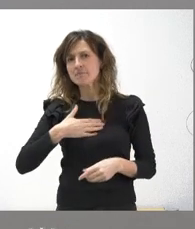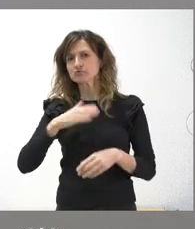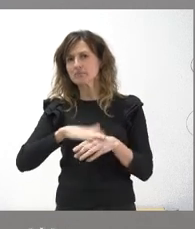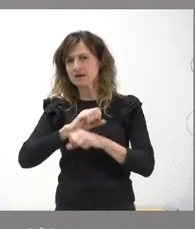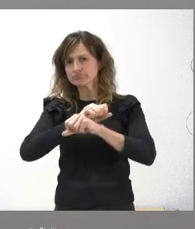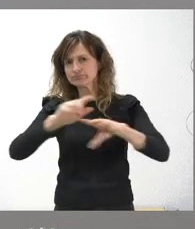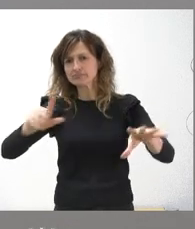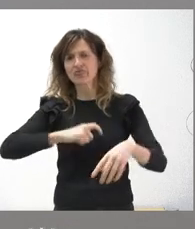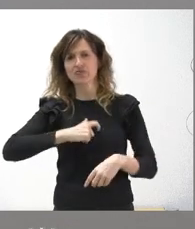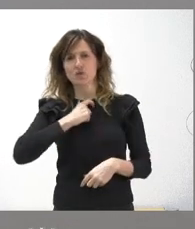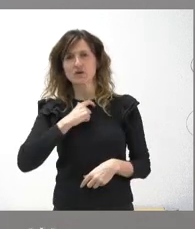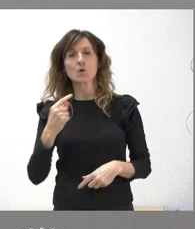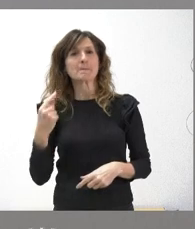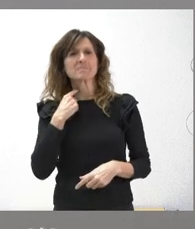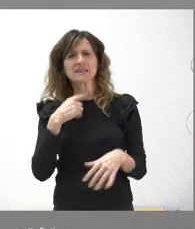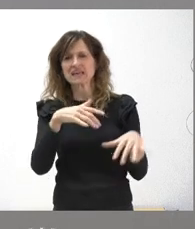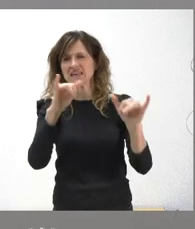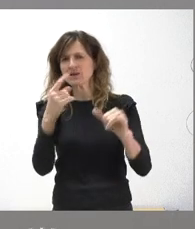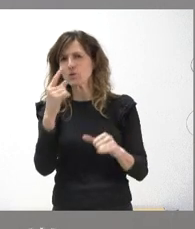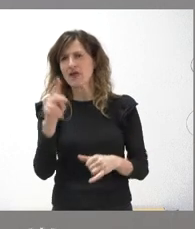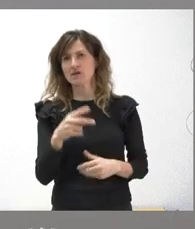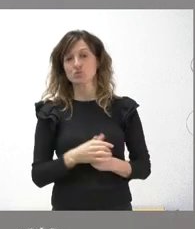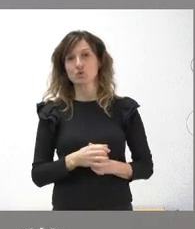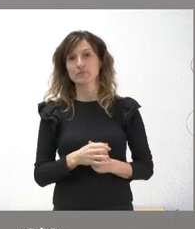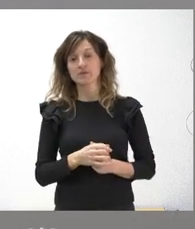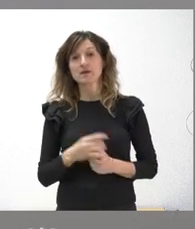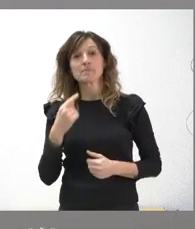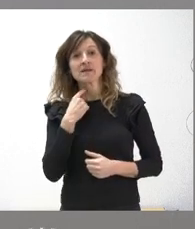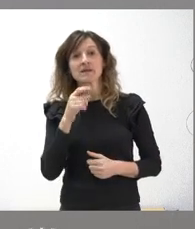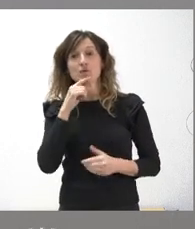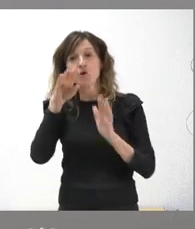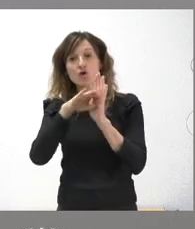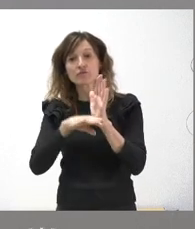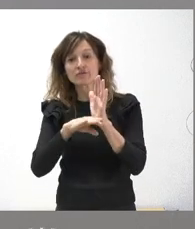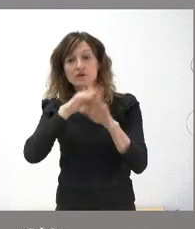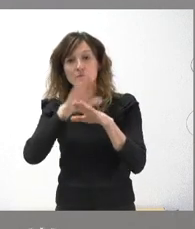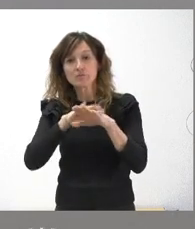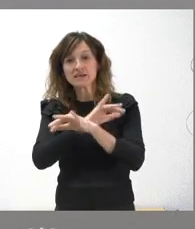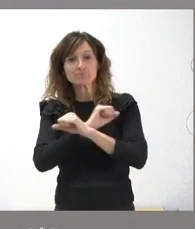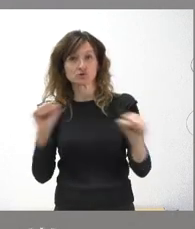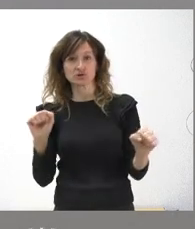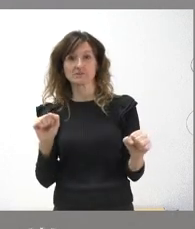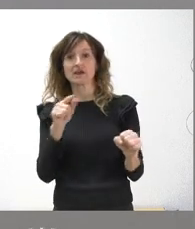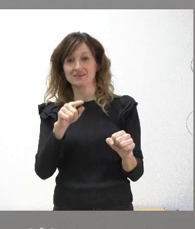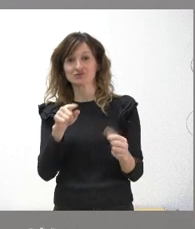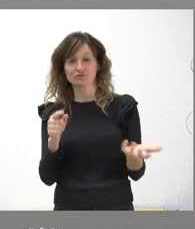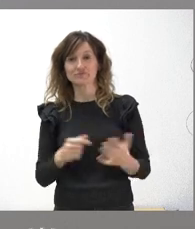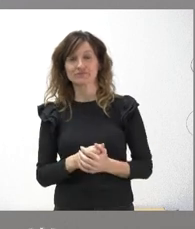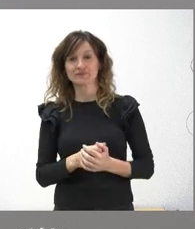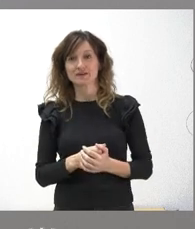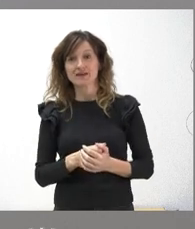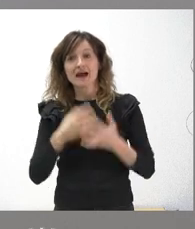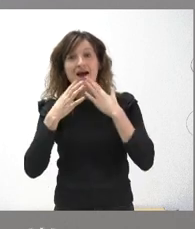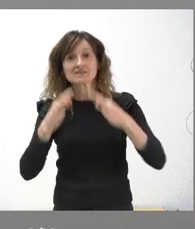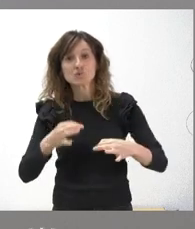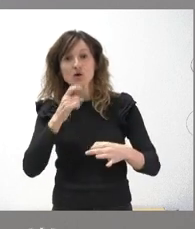los ciudadanos y que no se pierda ni un euro la mejor forma de perderlo es crear unas condiciones de imposible cimento para la gente que lo pida la mejor forma de asegurarlo